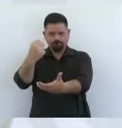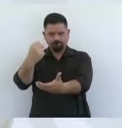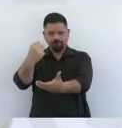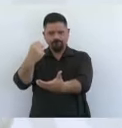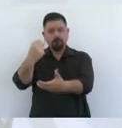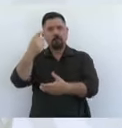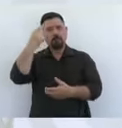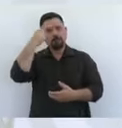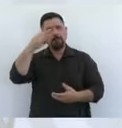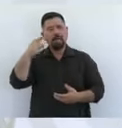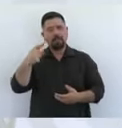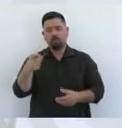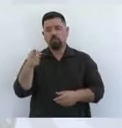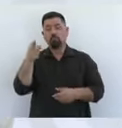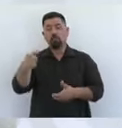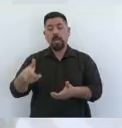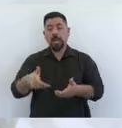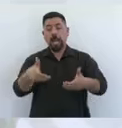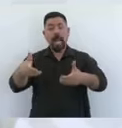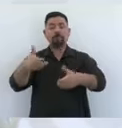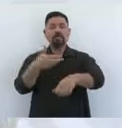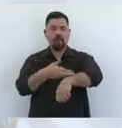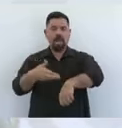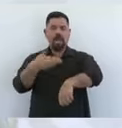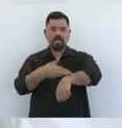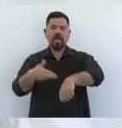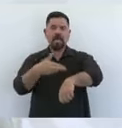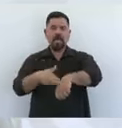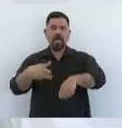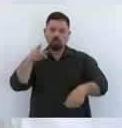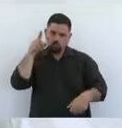para caminos a cada municipio.